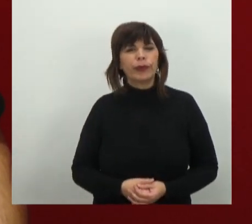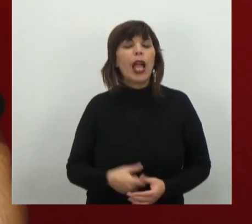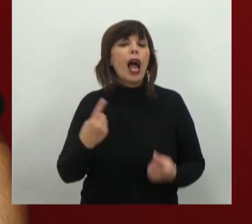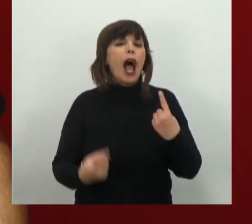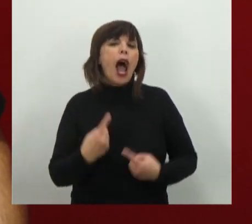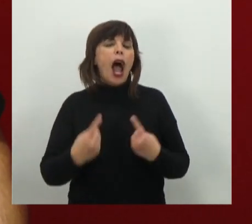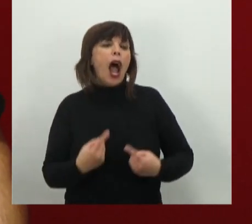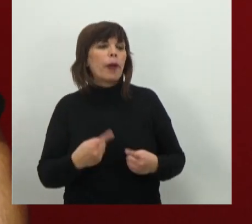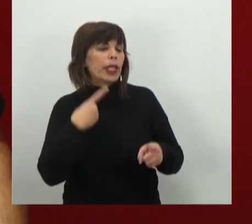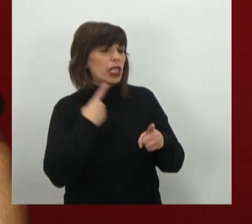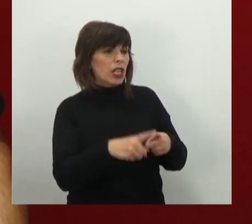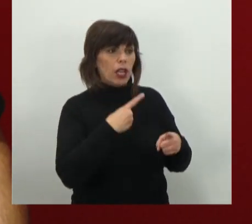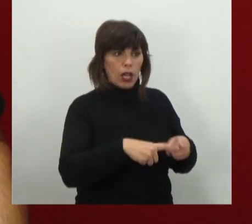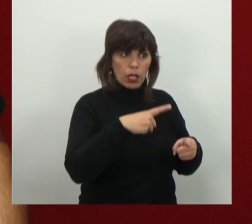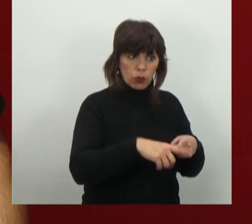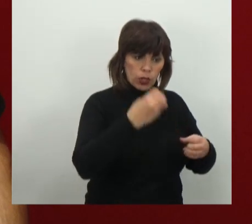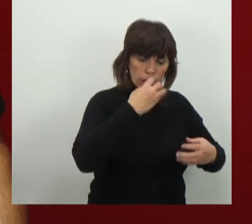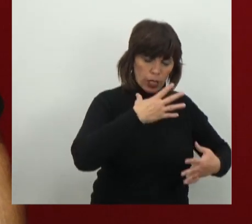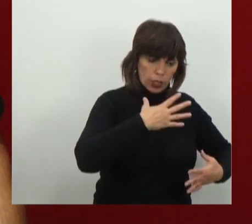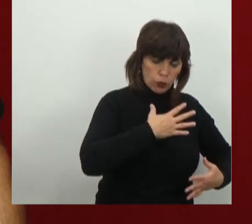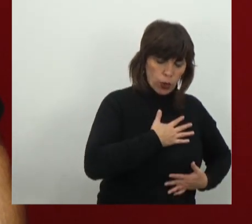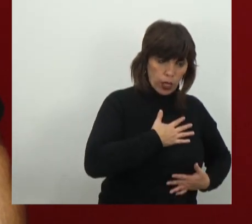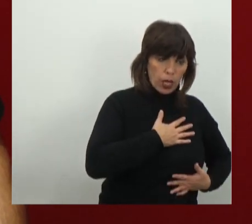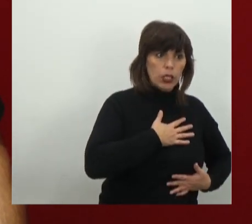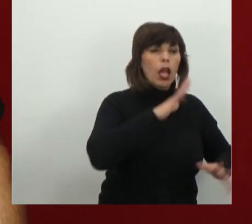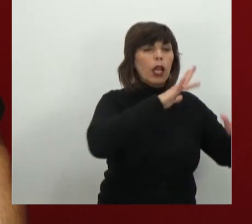necesarias, importantes y de lo mejor.